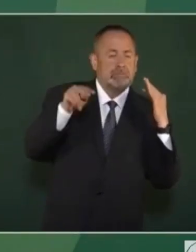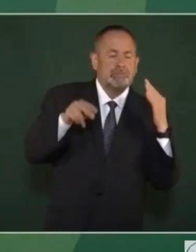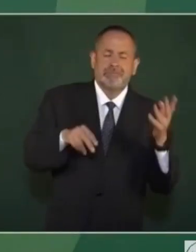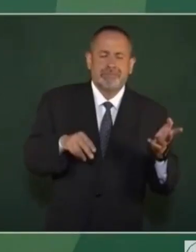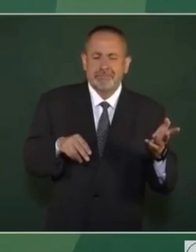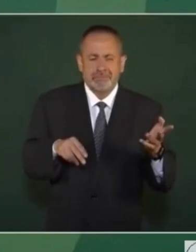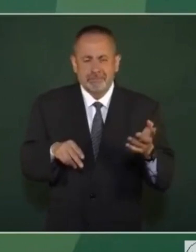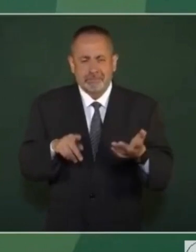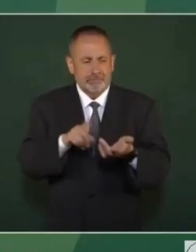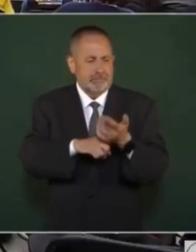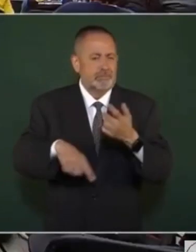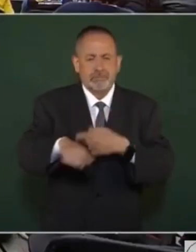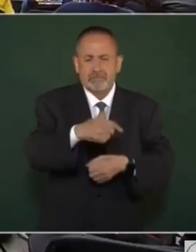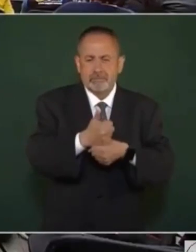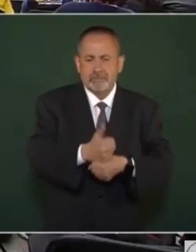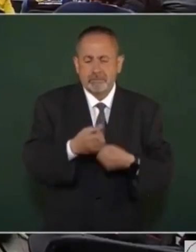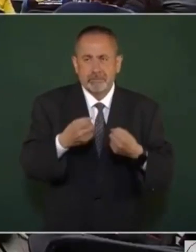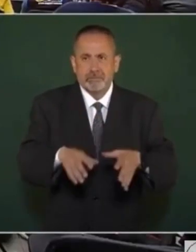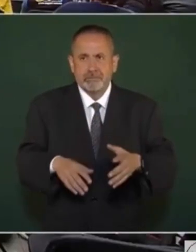del dolor humano,